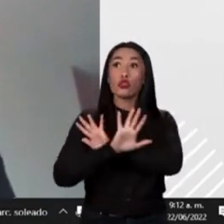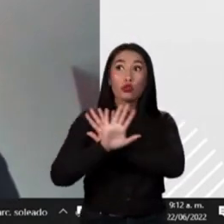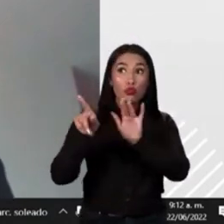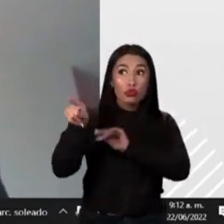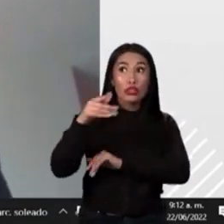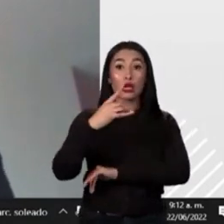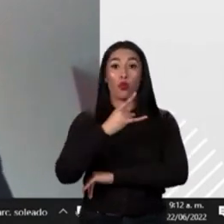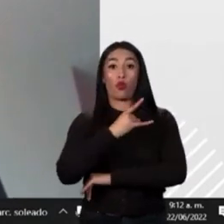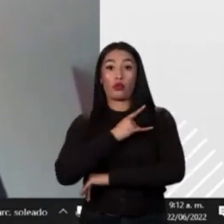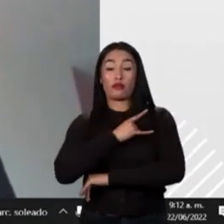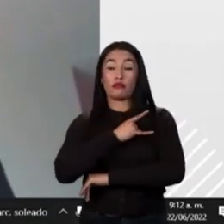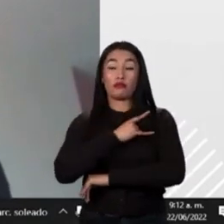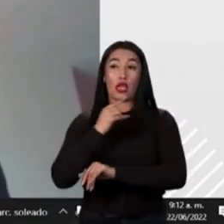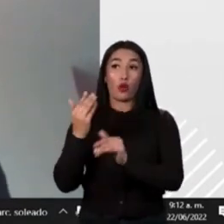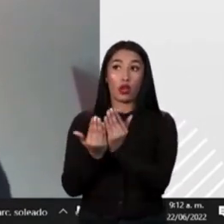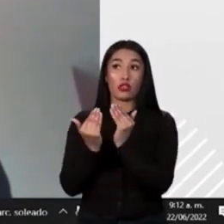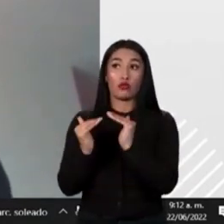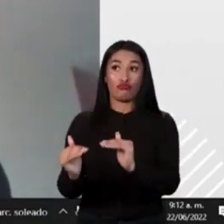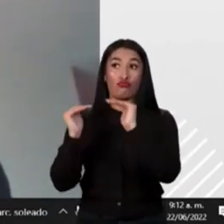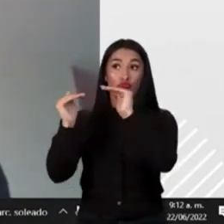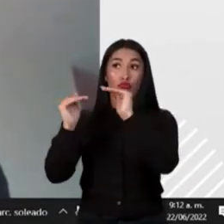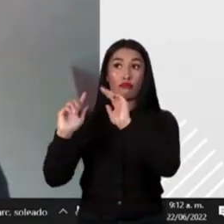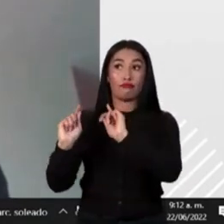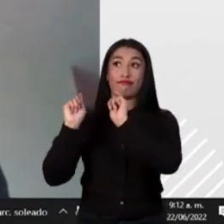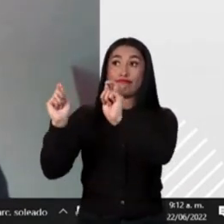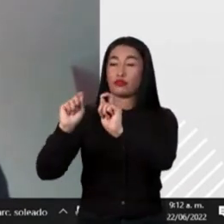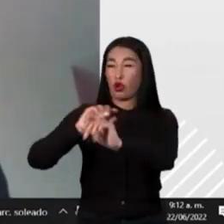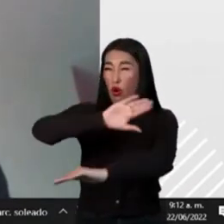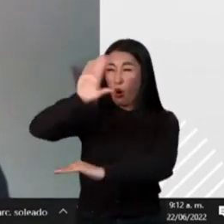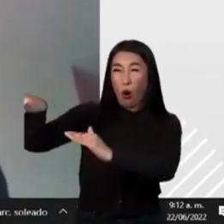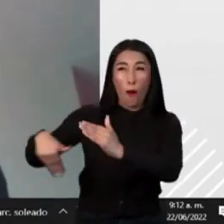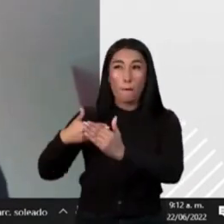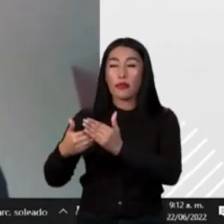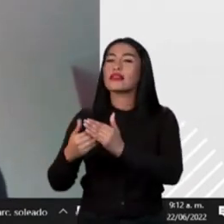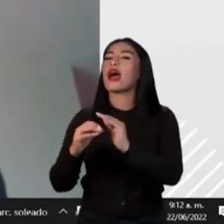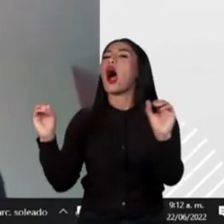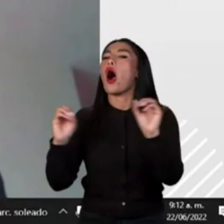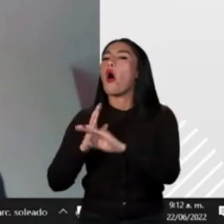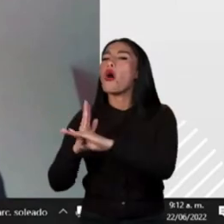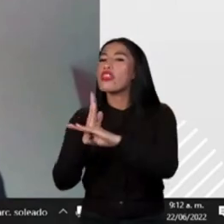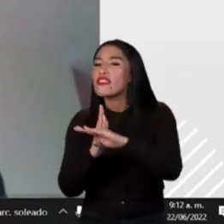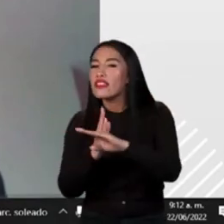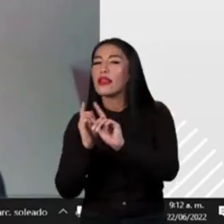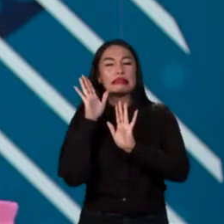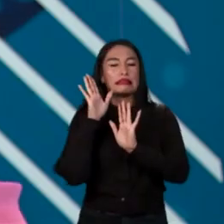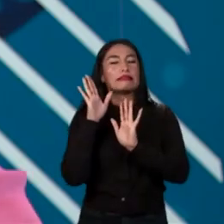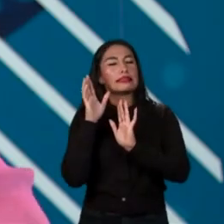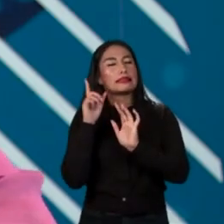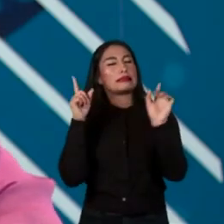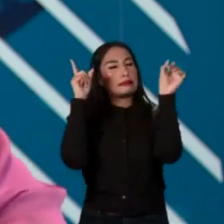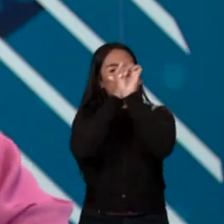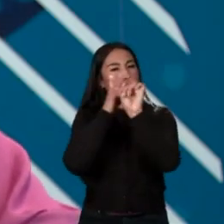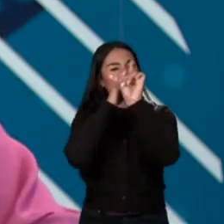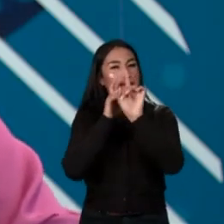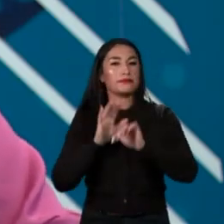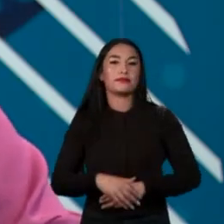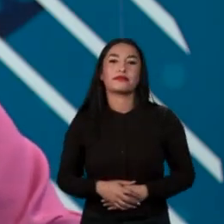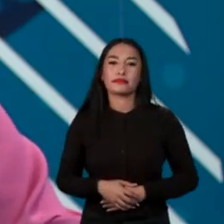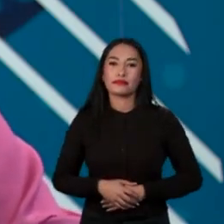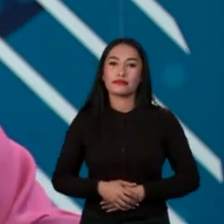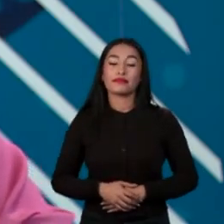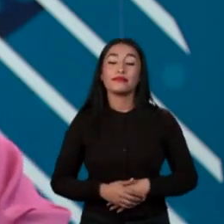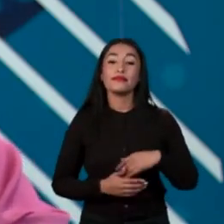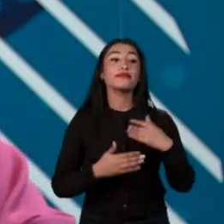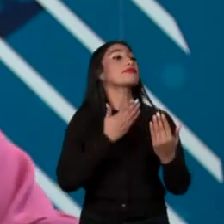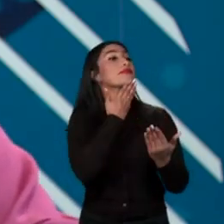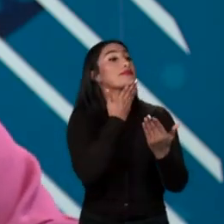entre sí ofrecen una oferta de servicios mucho más integral. Bueno, muchísimas gracias. Ahora